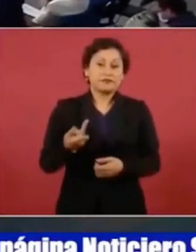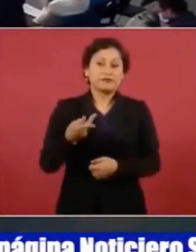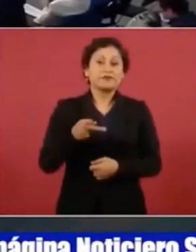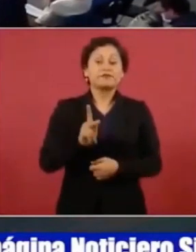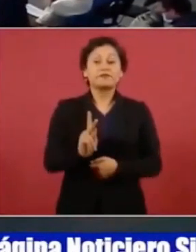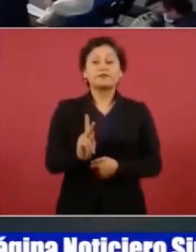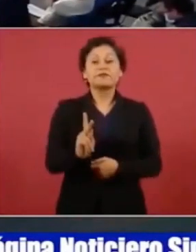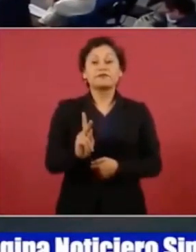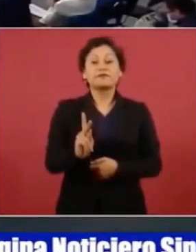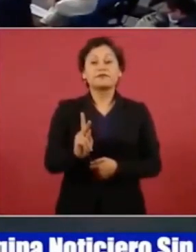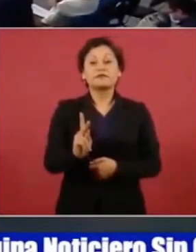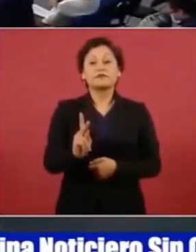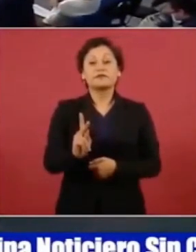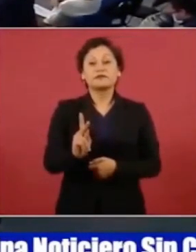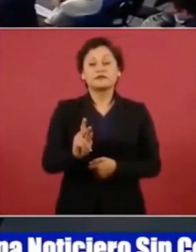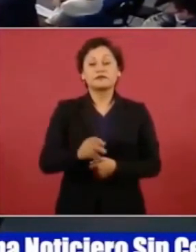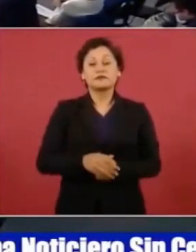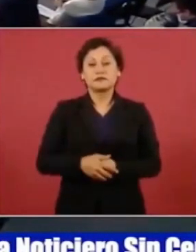a